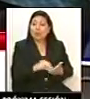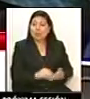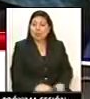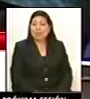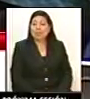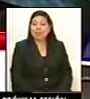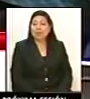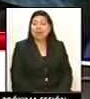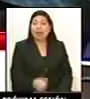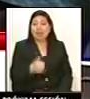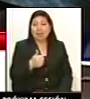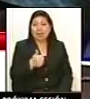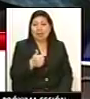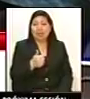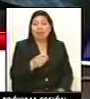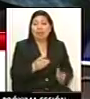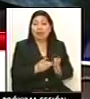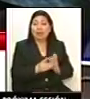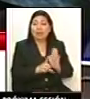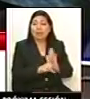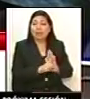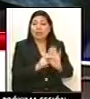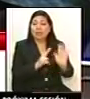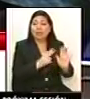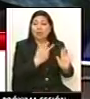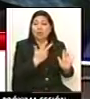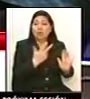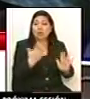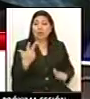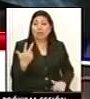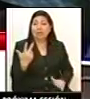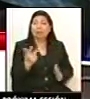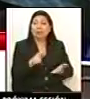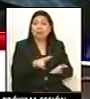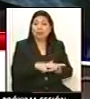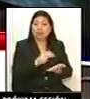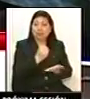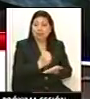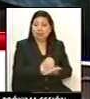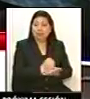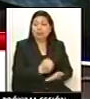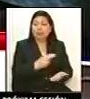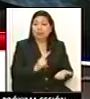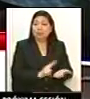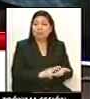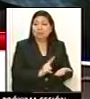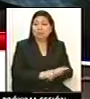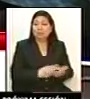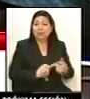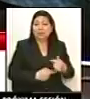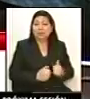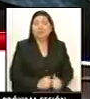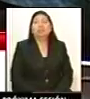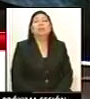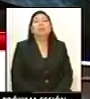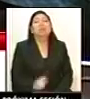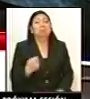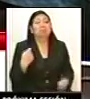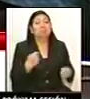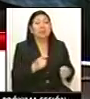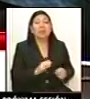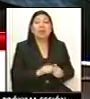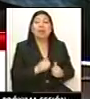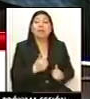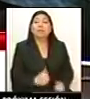siguiente. A, el decreto legislativo 783, que aprueba la norma sobre devolución de impuestos que graban las adquisiciones con donaciones del